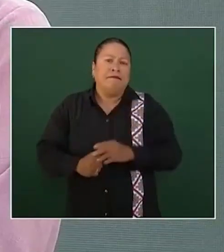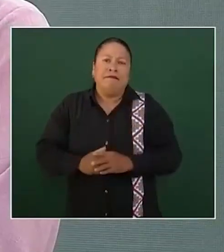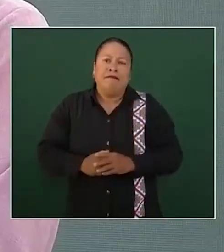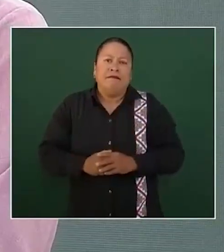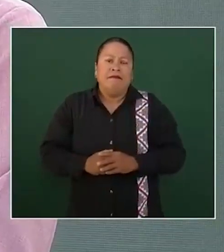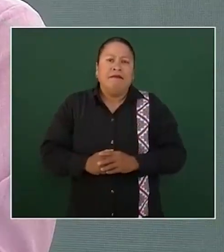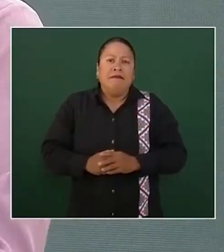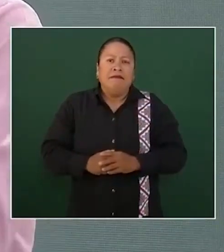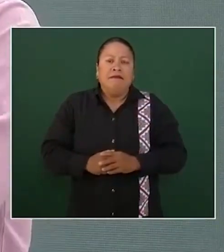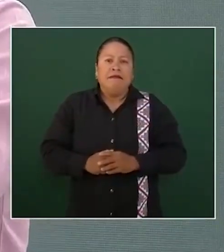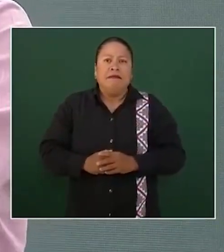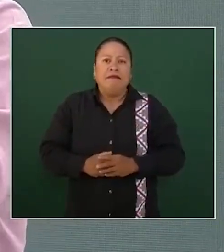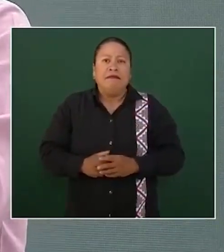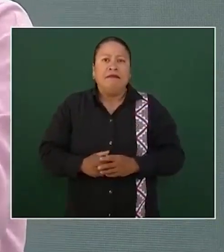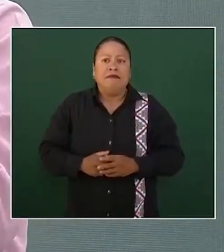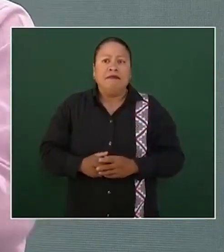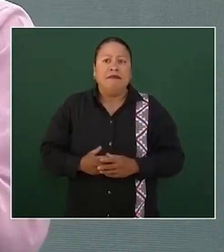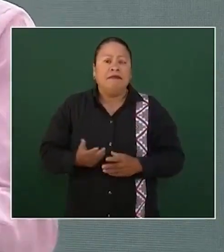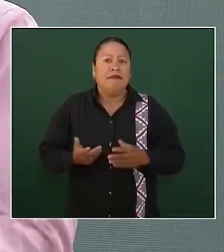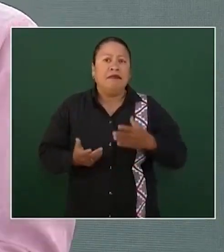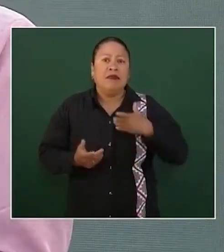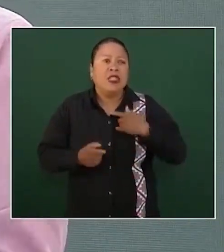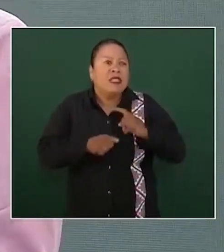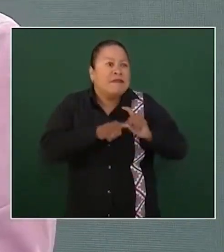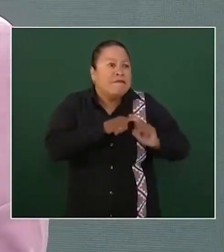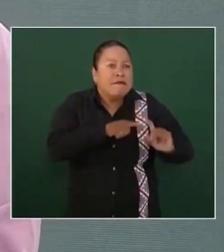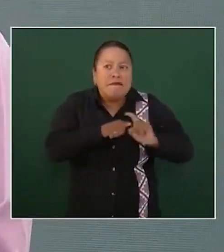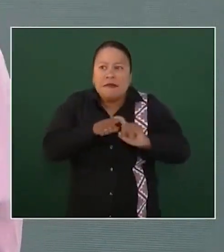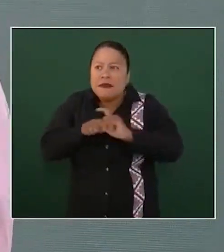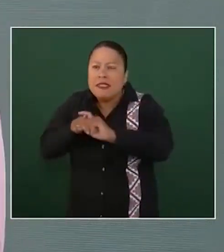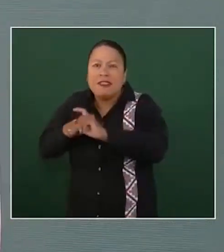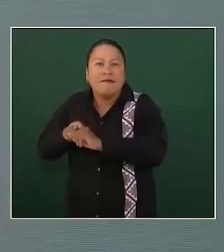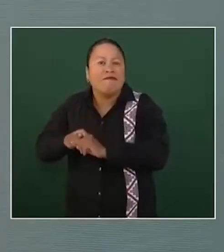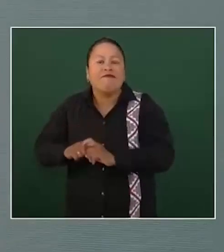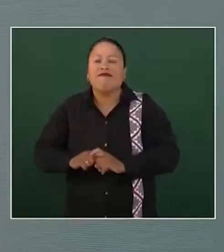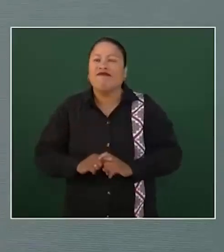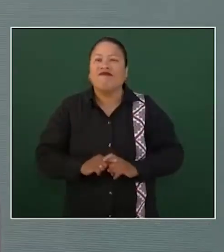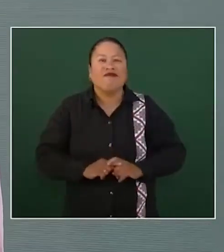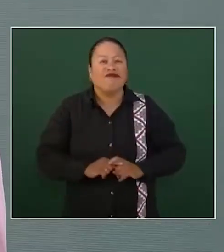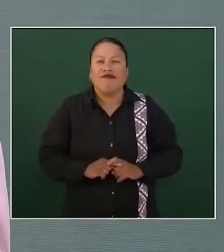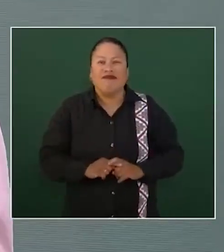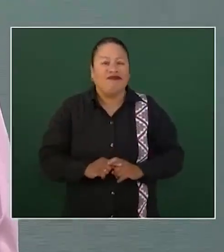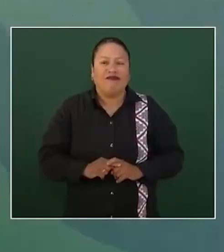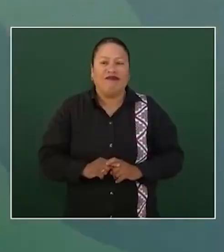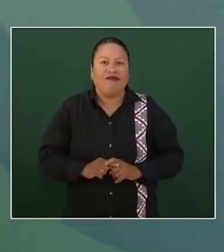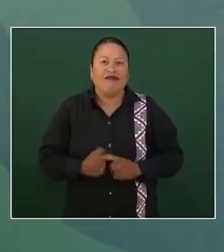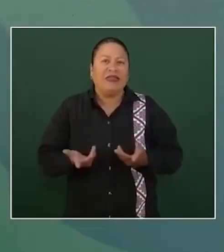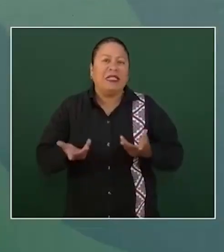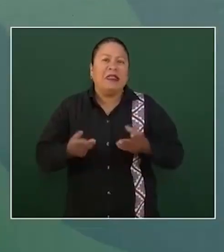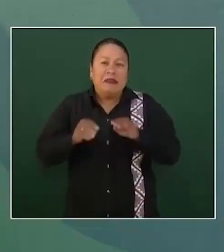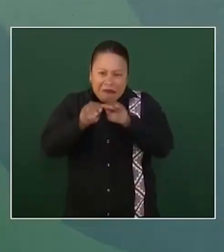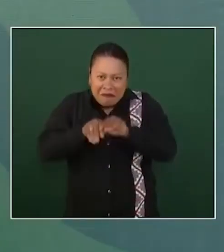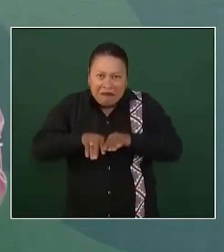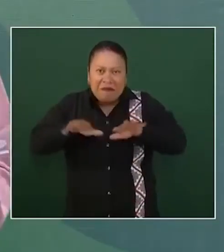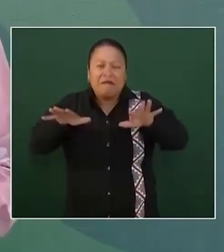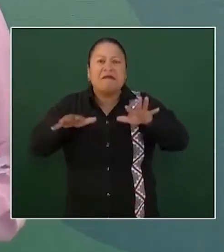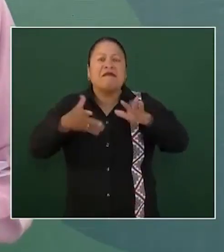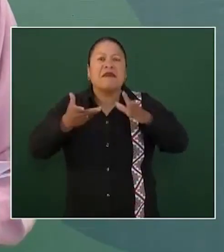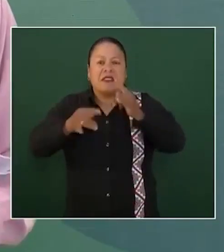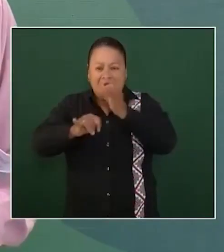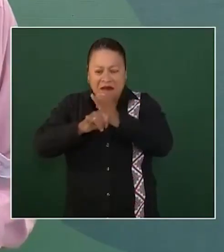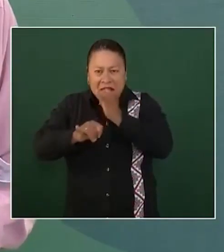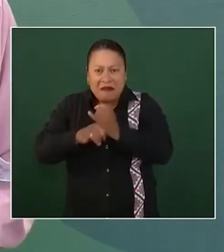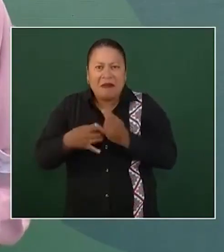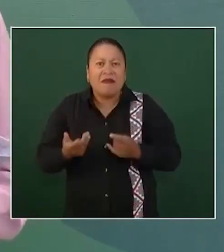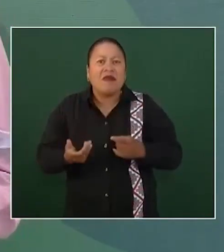voy a mandar mensajes por redes sociales, ni voy a